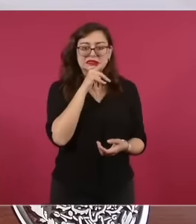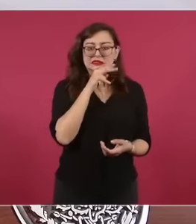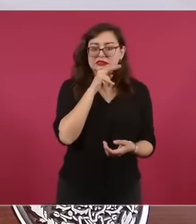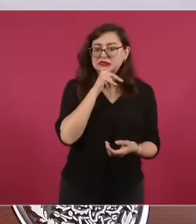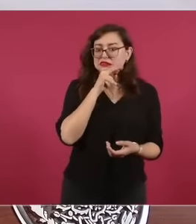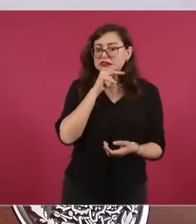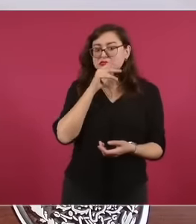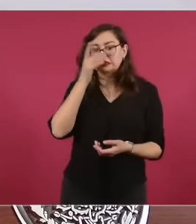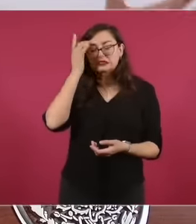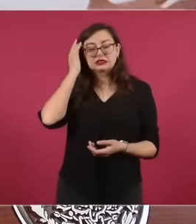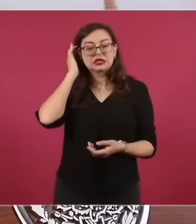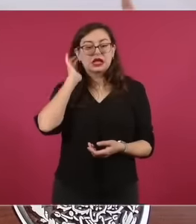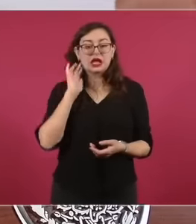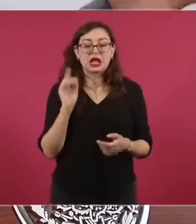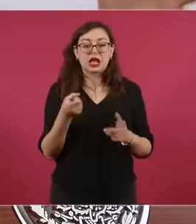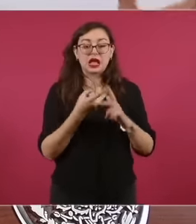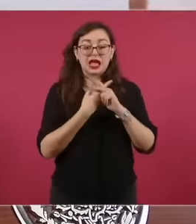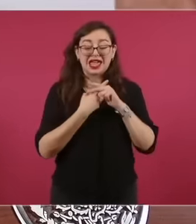cuando iniciaban los periodos